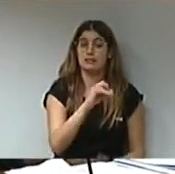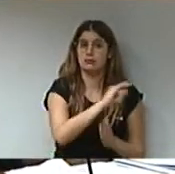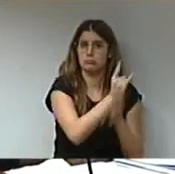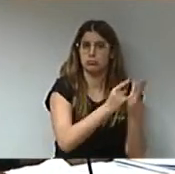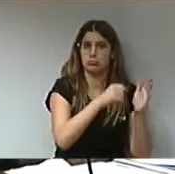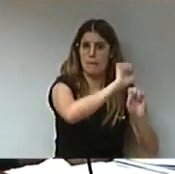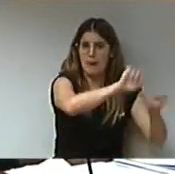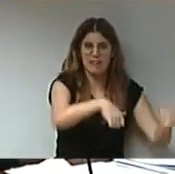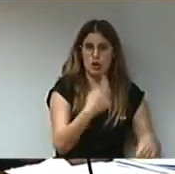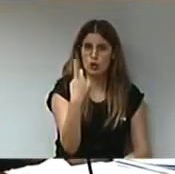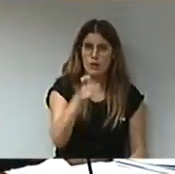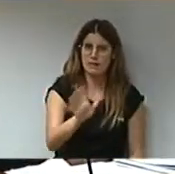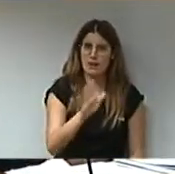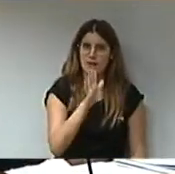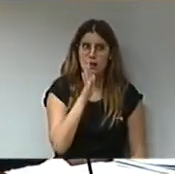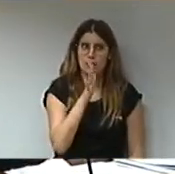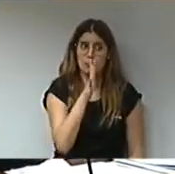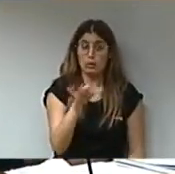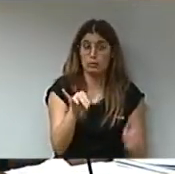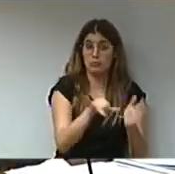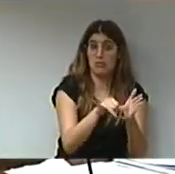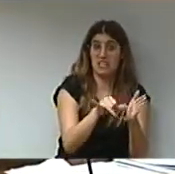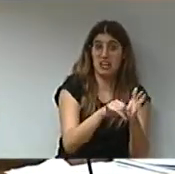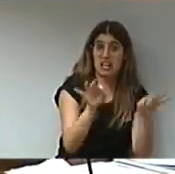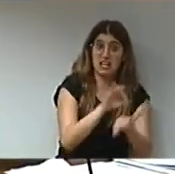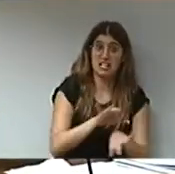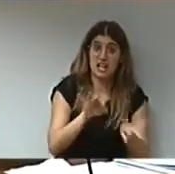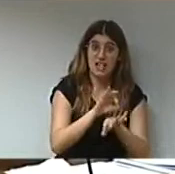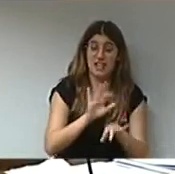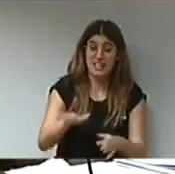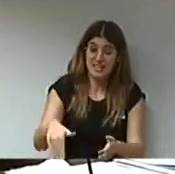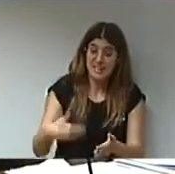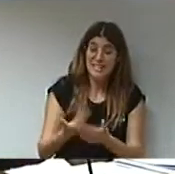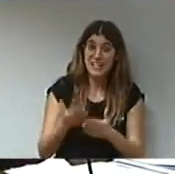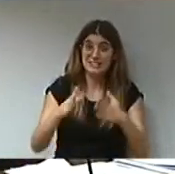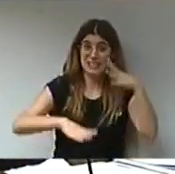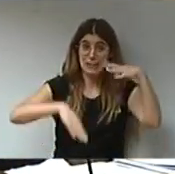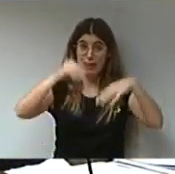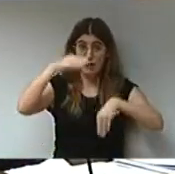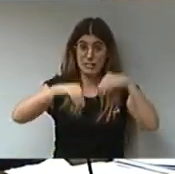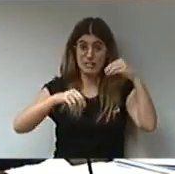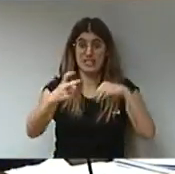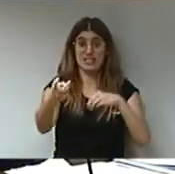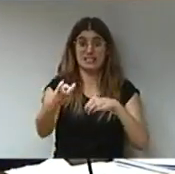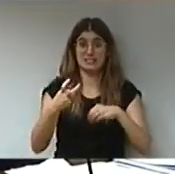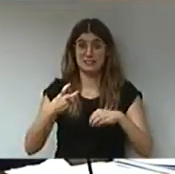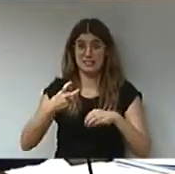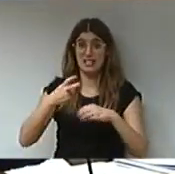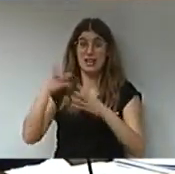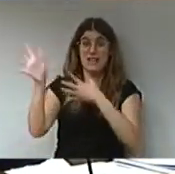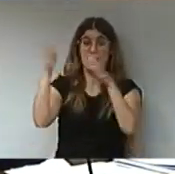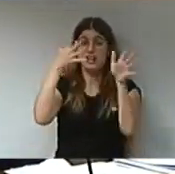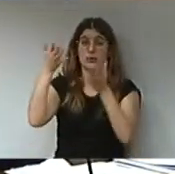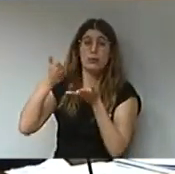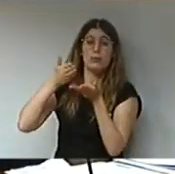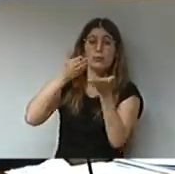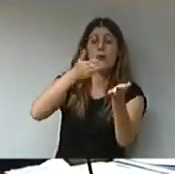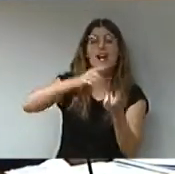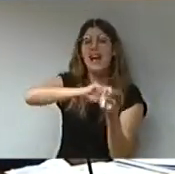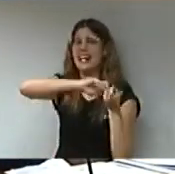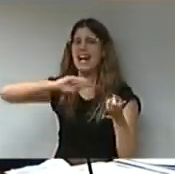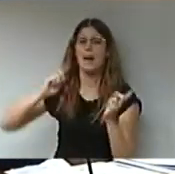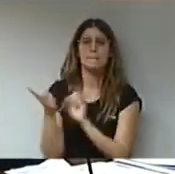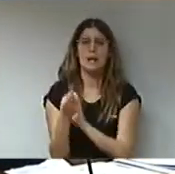otras cosas, no tenía ningún peligro Begís. Y antes de llegar al Palau de la Generalitat, había cambiado el viento y